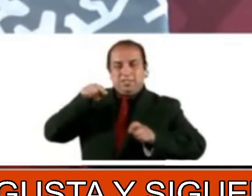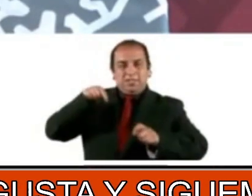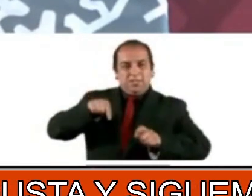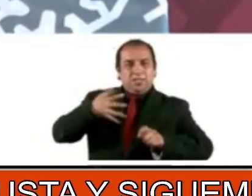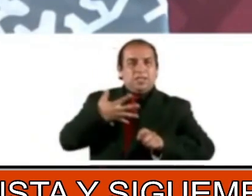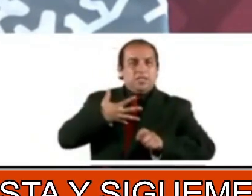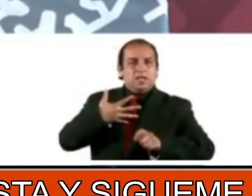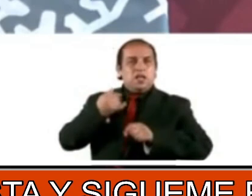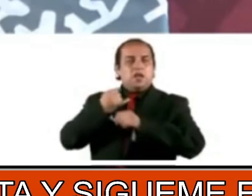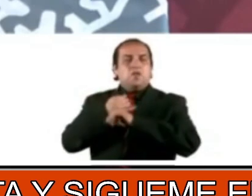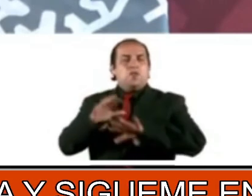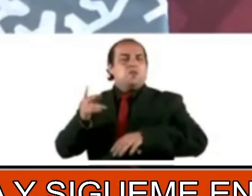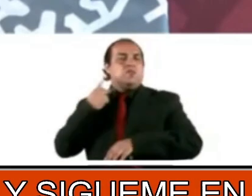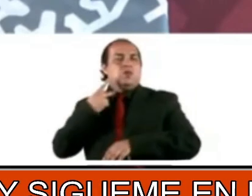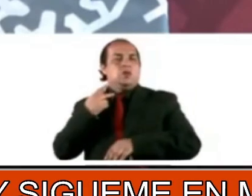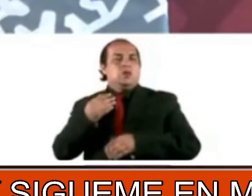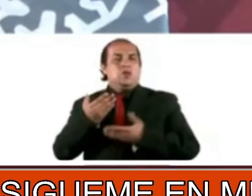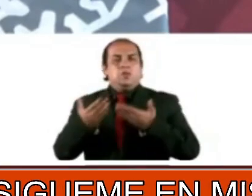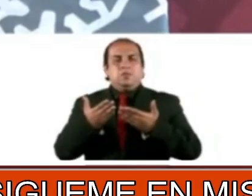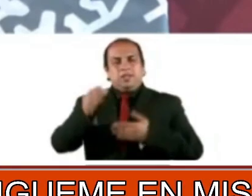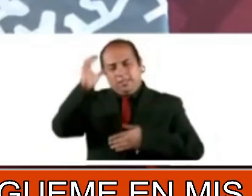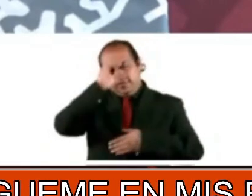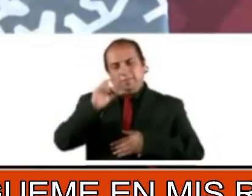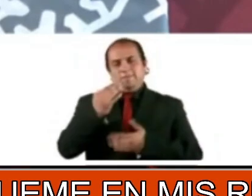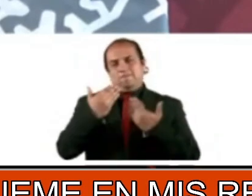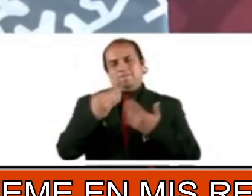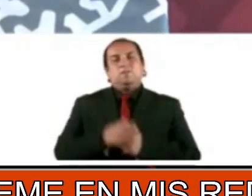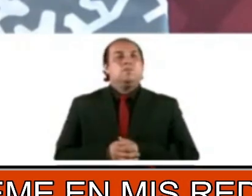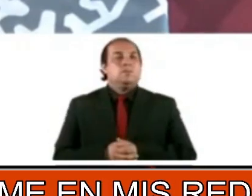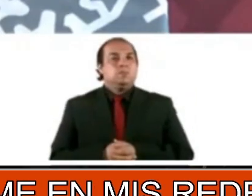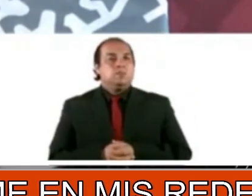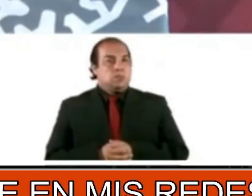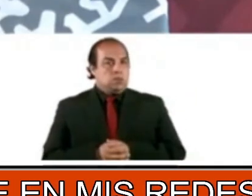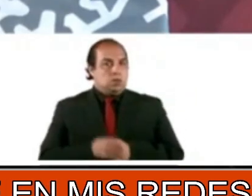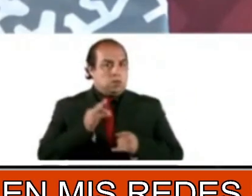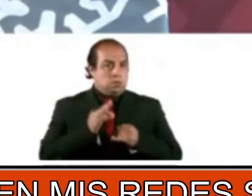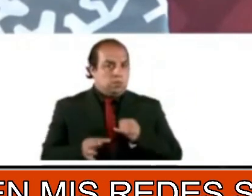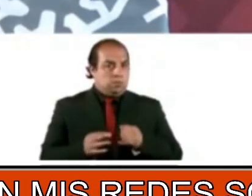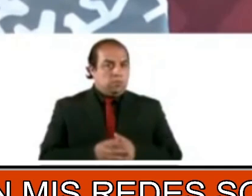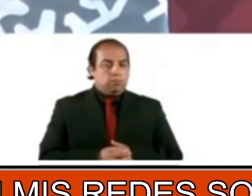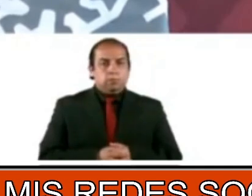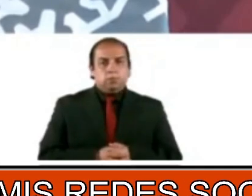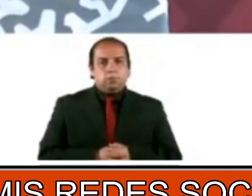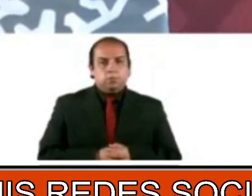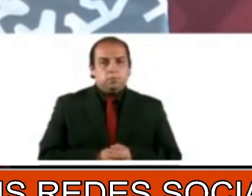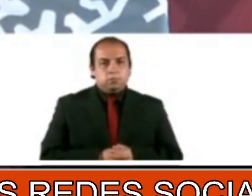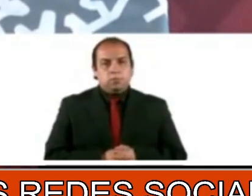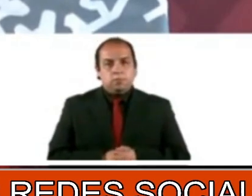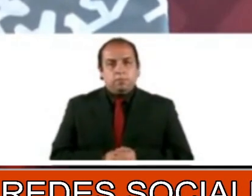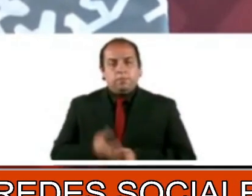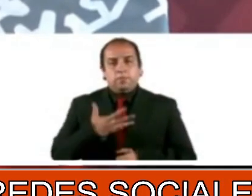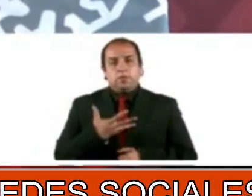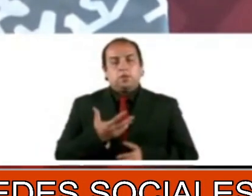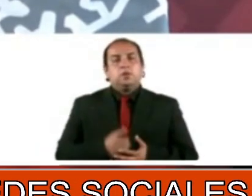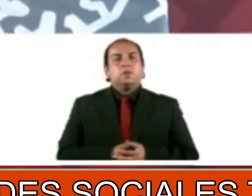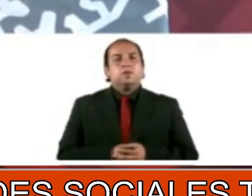un reporte científico. Y finalmente diría que hay un